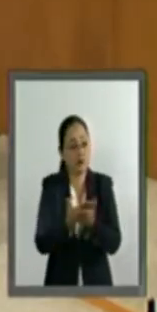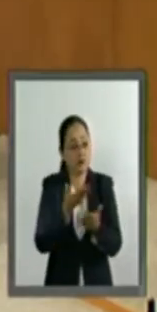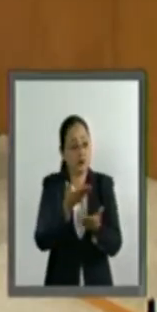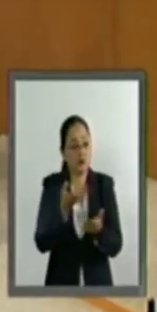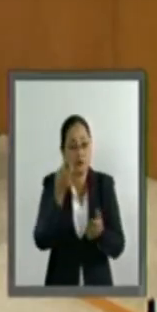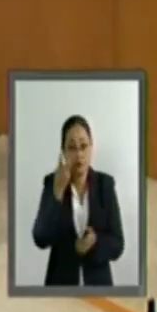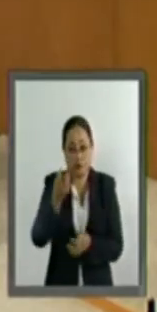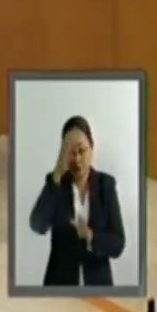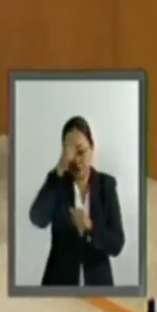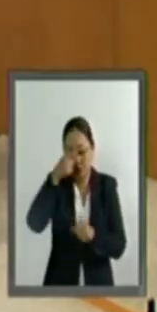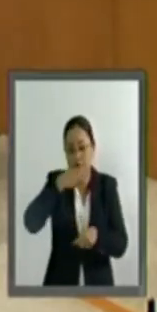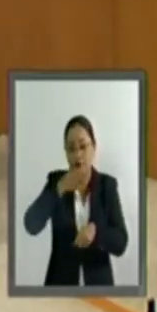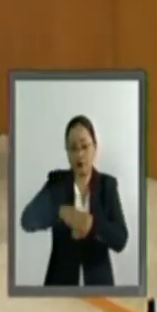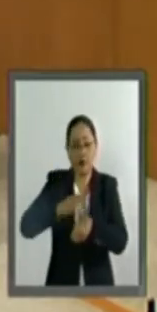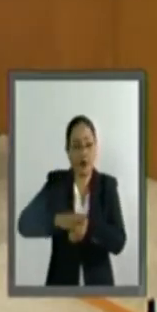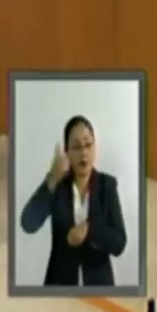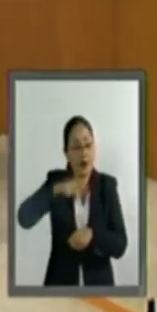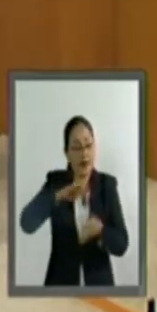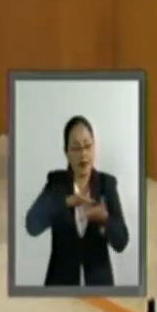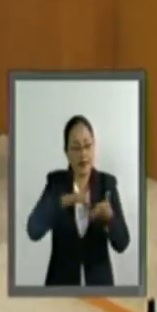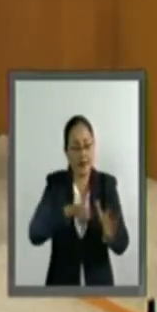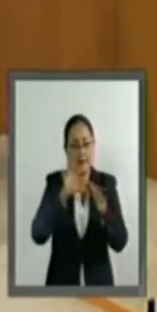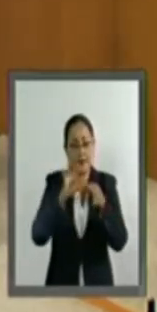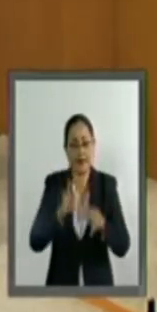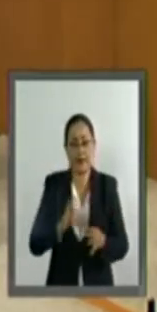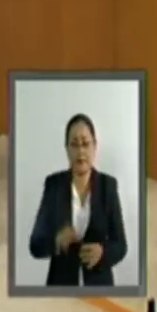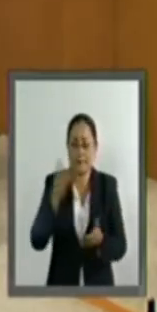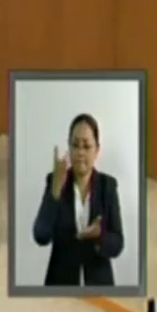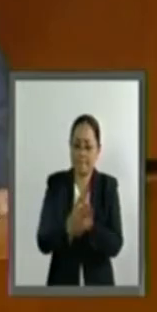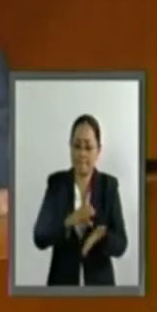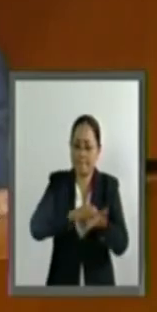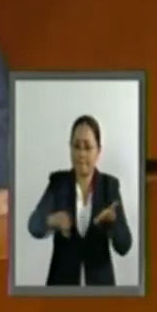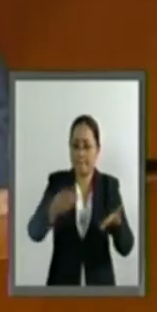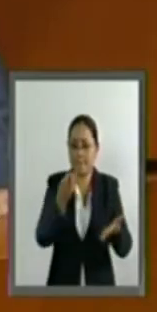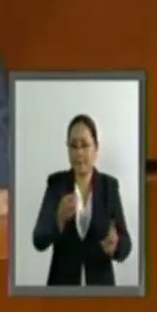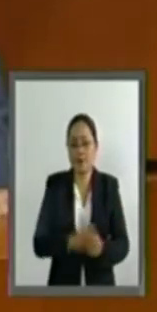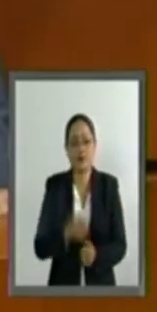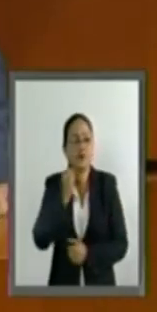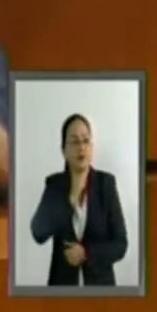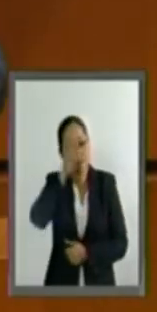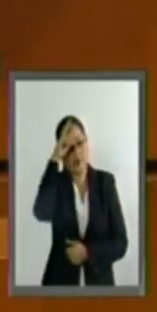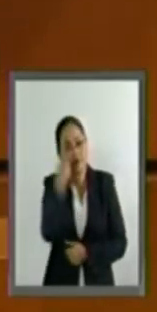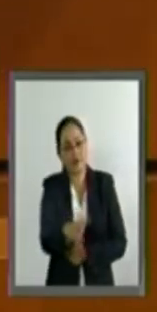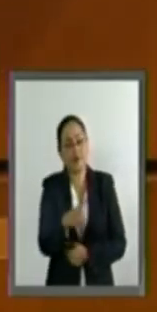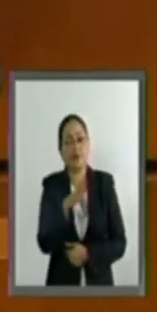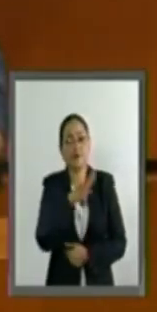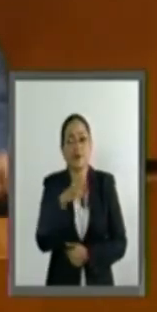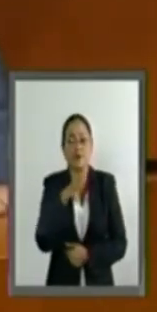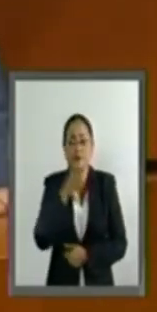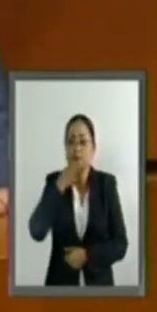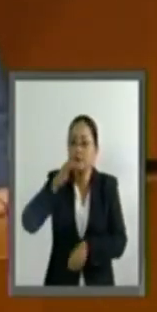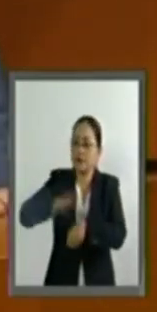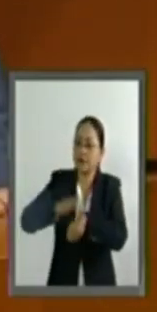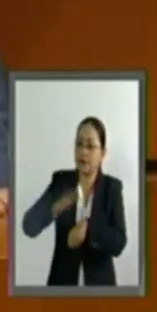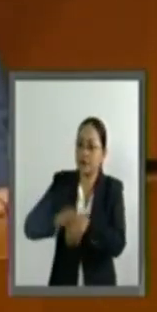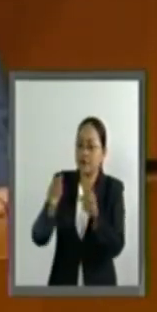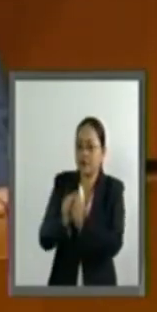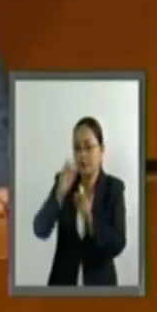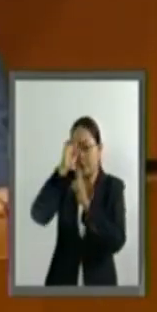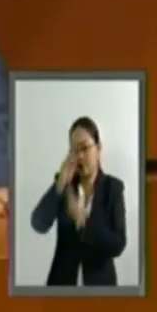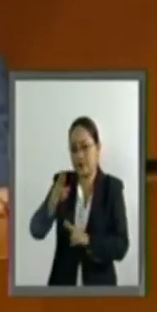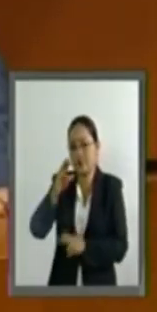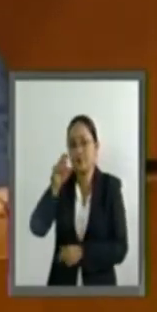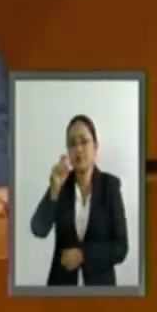punto concreto de acuerdo que a la letra dice: único, el Senado de la República exhorta respetuosamente a